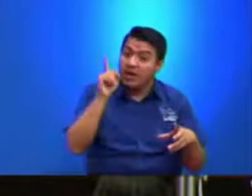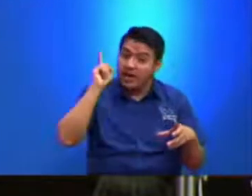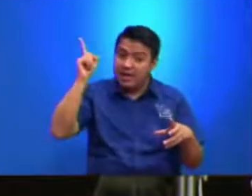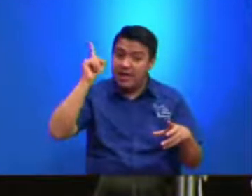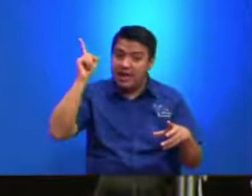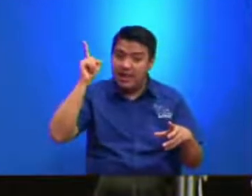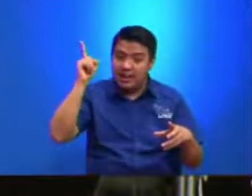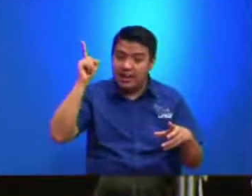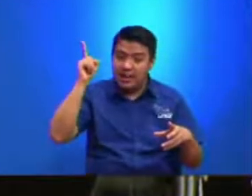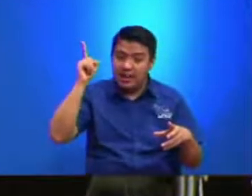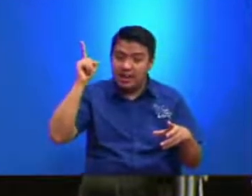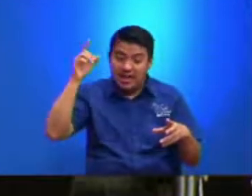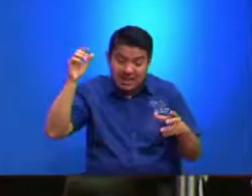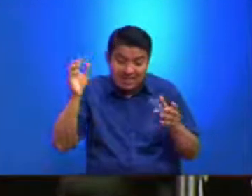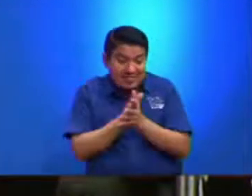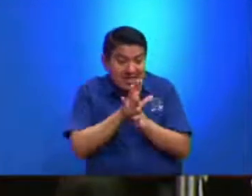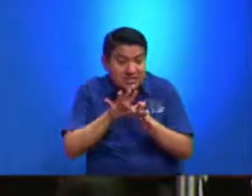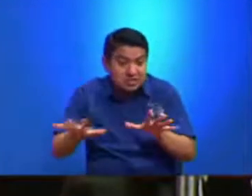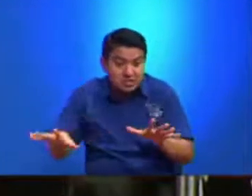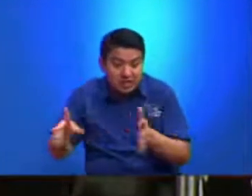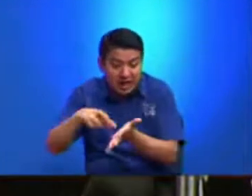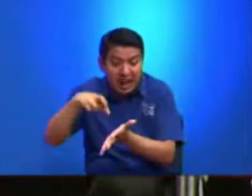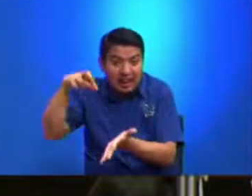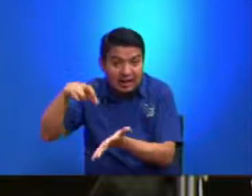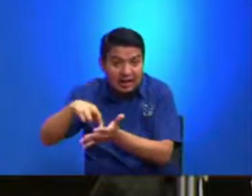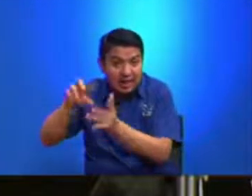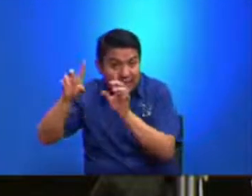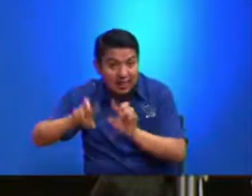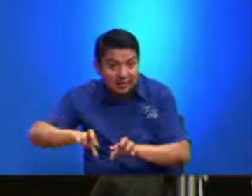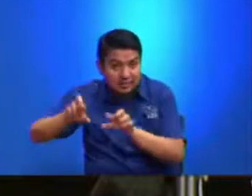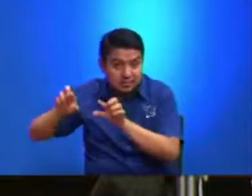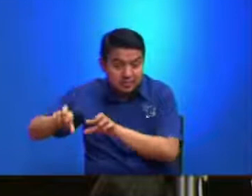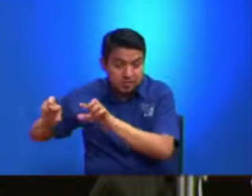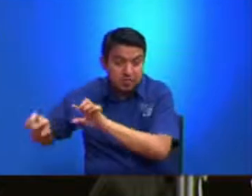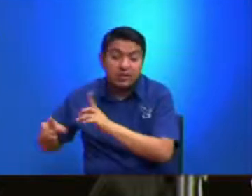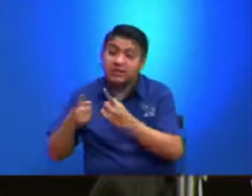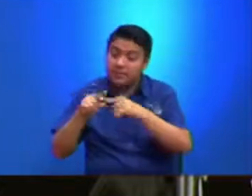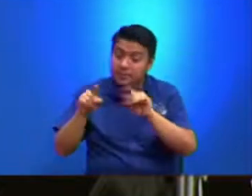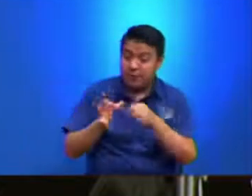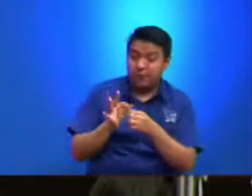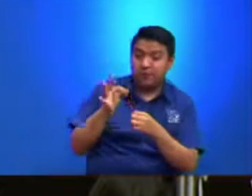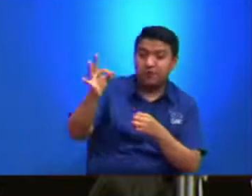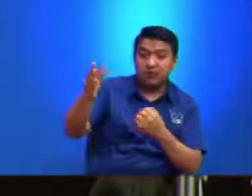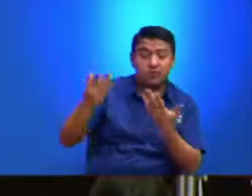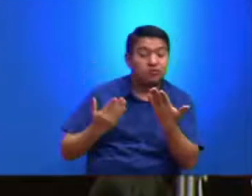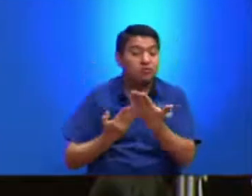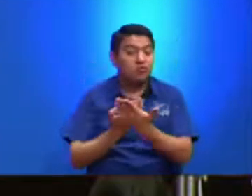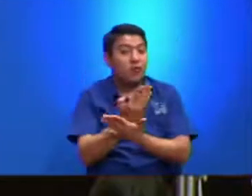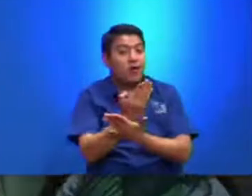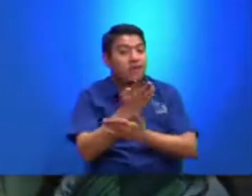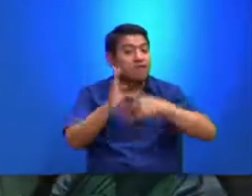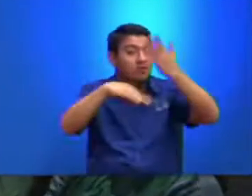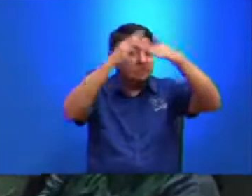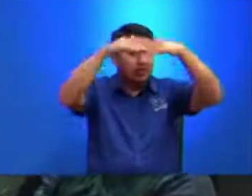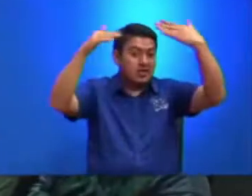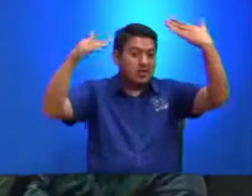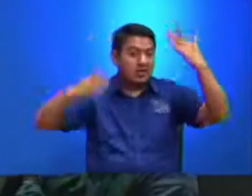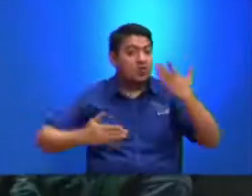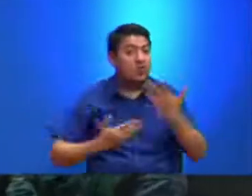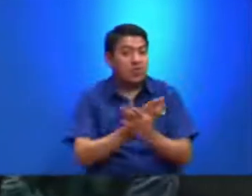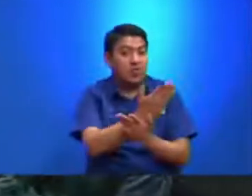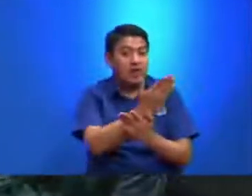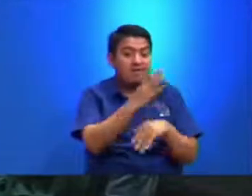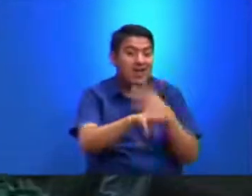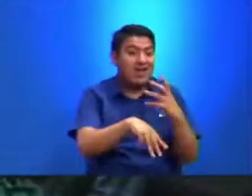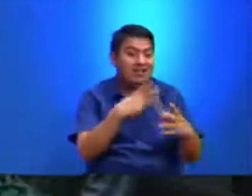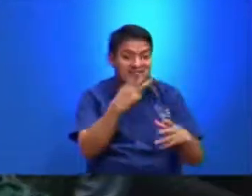ser. Porque vienen cielos nuevos y tierra nueva. Aleluya. Y ahí vamos a estar nosotros también. Por eso dice la Biblia,